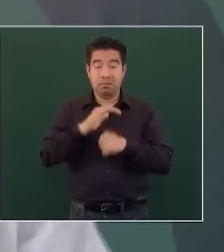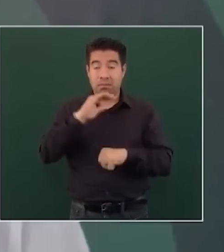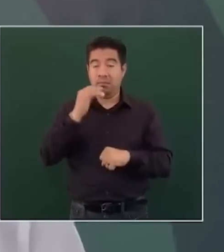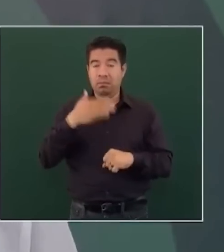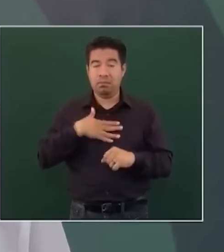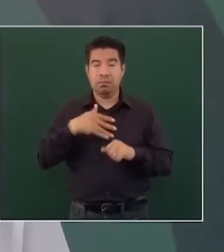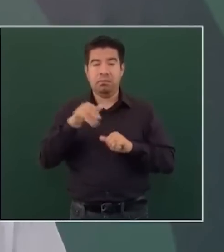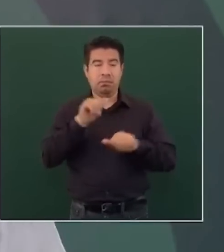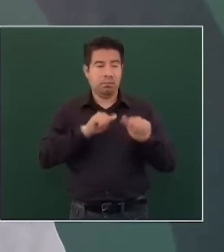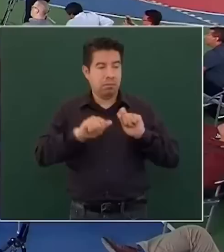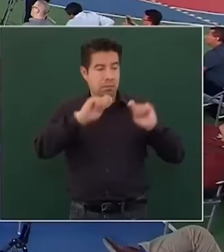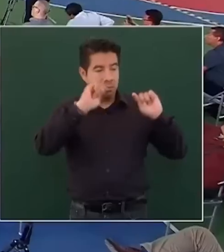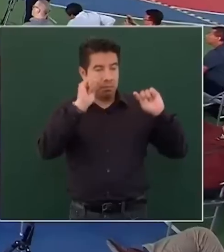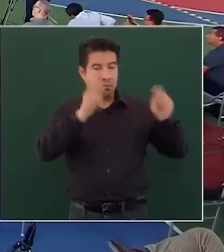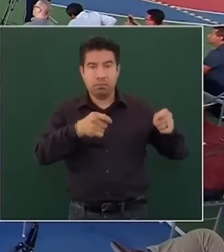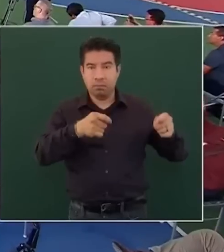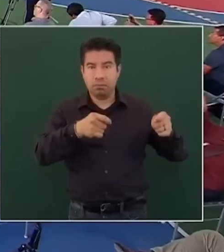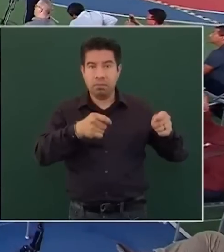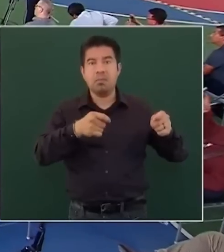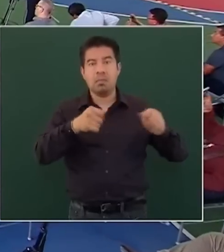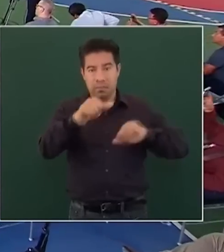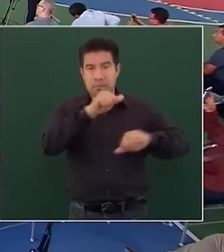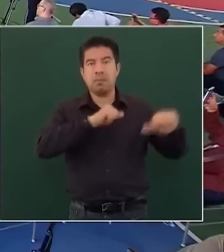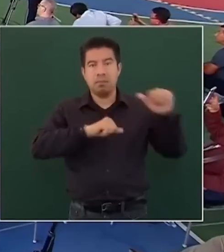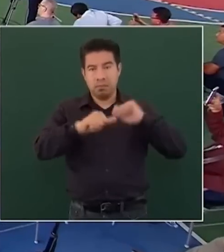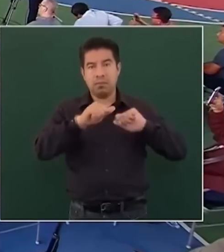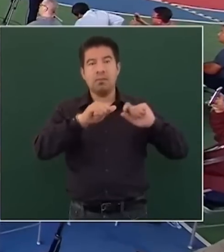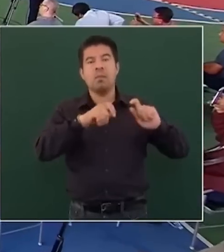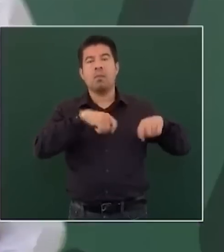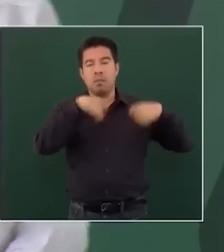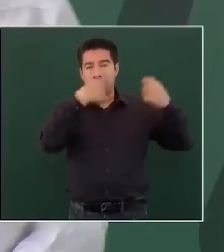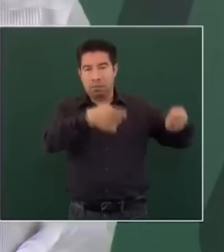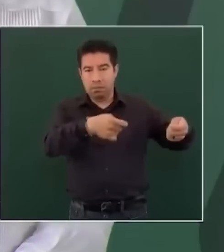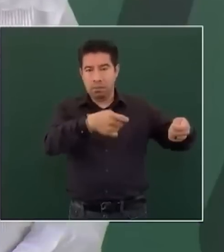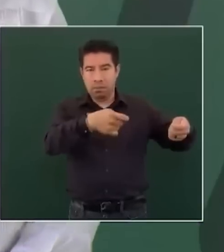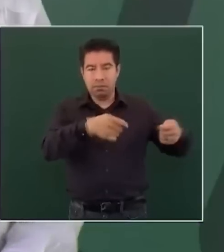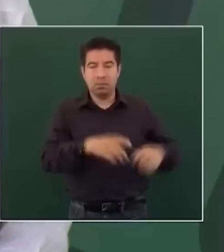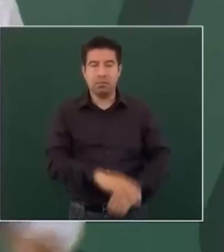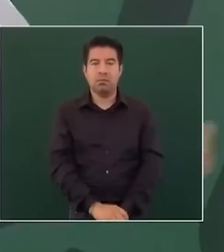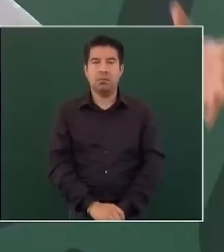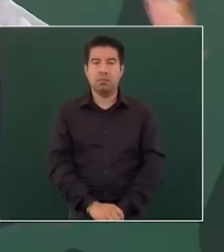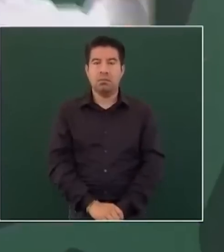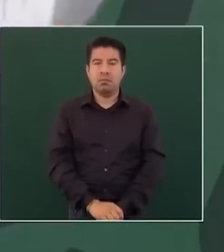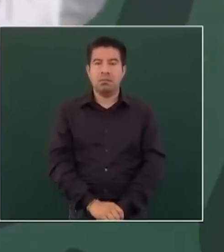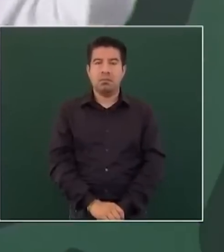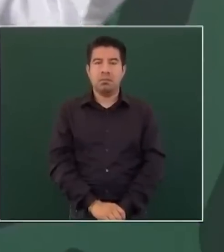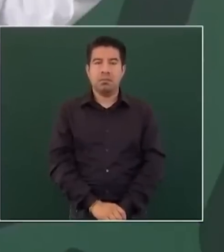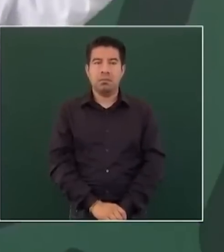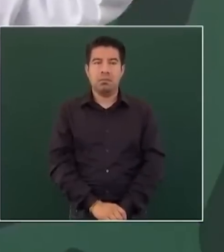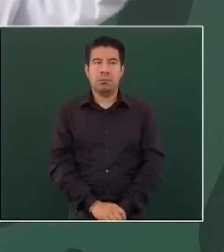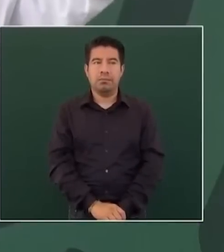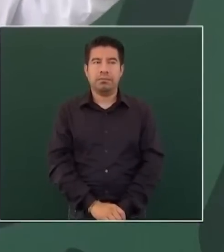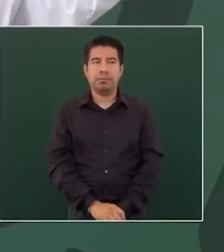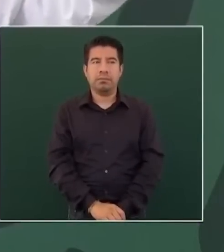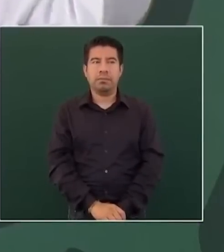Fulón es maestro en Administración Militar para la Seguridad y Defensa Nacional por el Colegio de la Defensa Nacional y doctor en Seguridad y